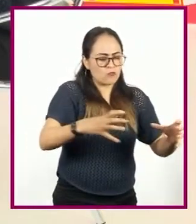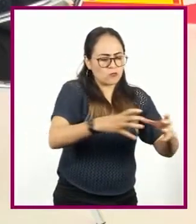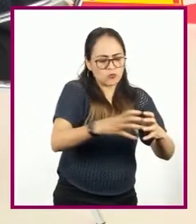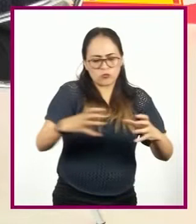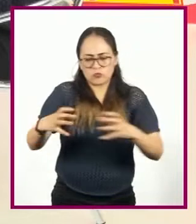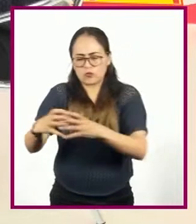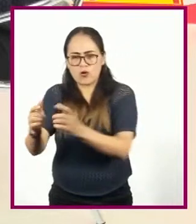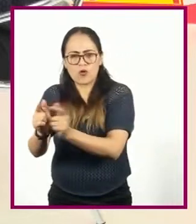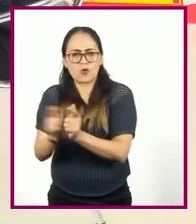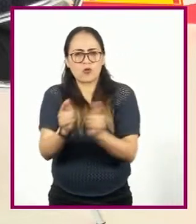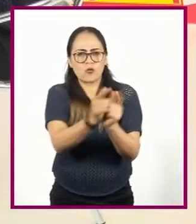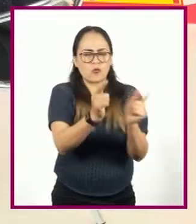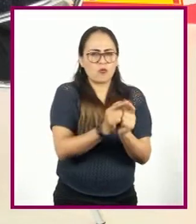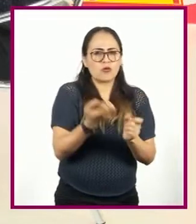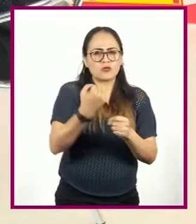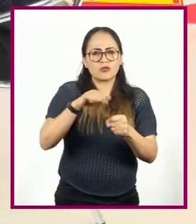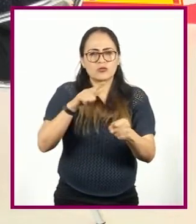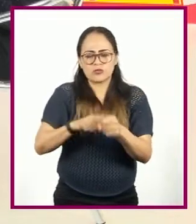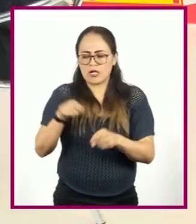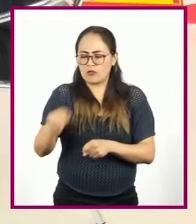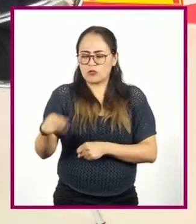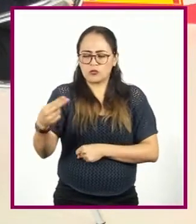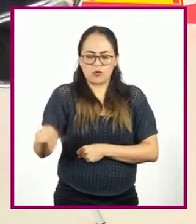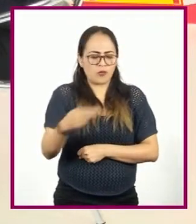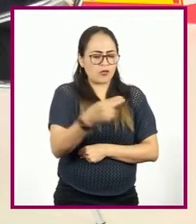grupos sociales de la prehistoria?